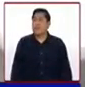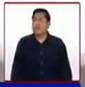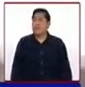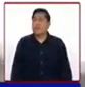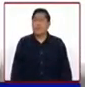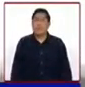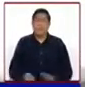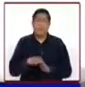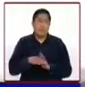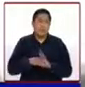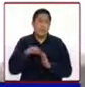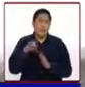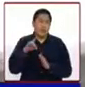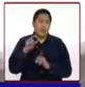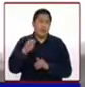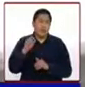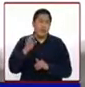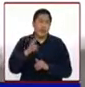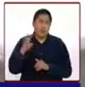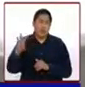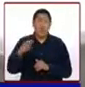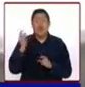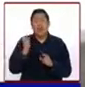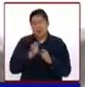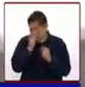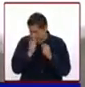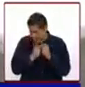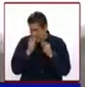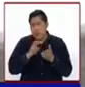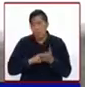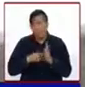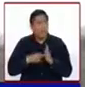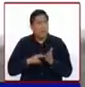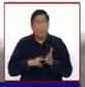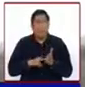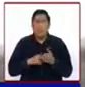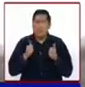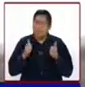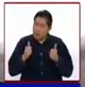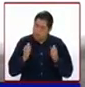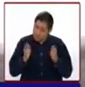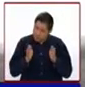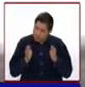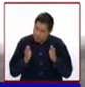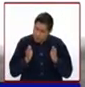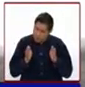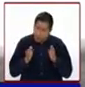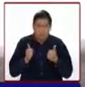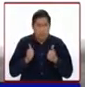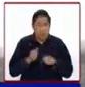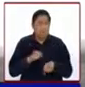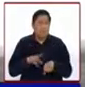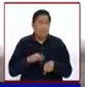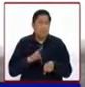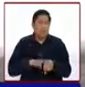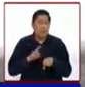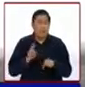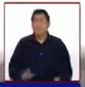El resultado bajó a 8.64. Exactamente, entonces eso quiere decir que estamos dentro de los parámetros.